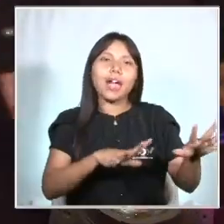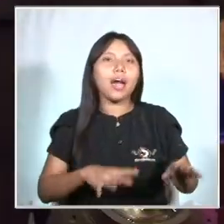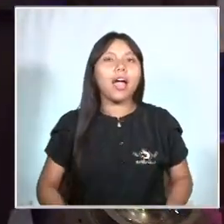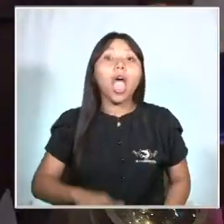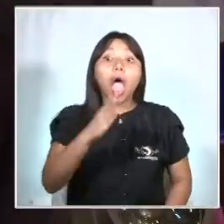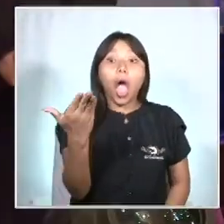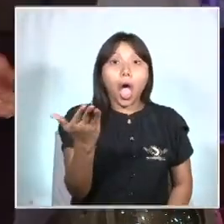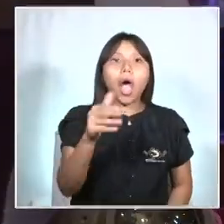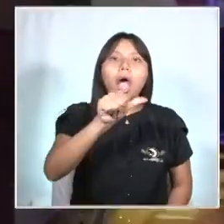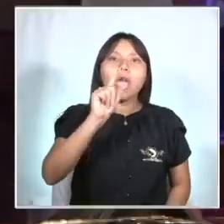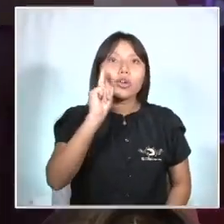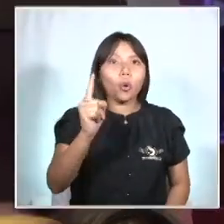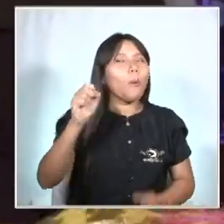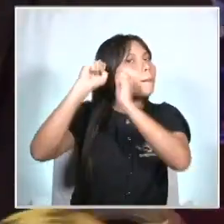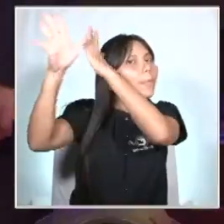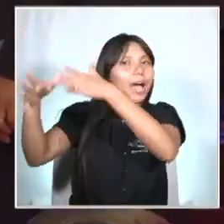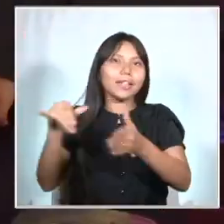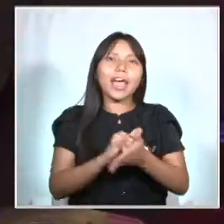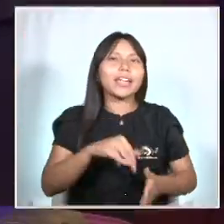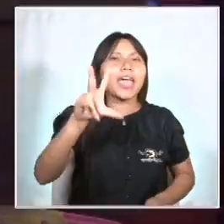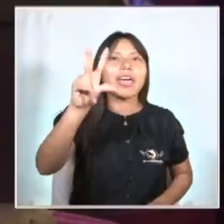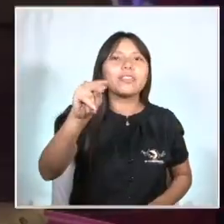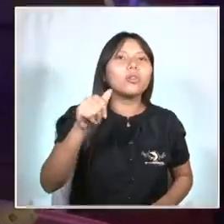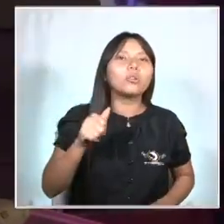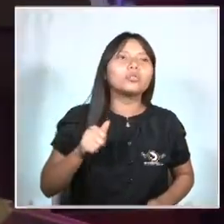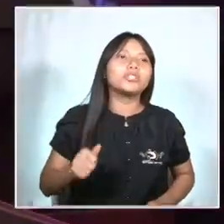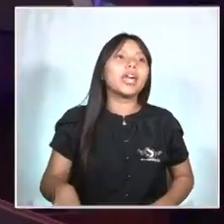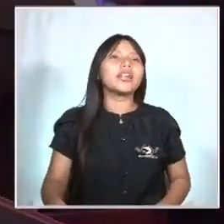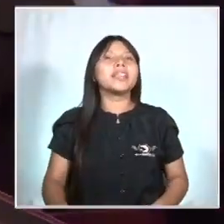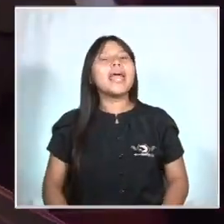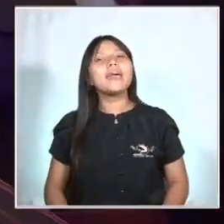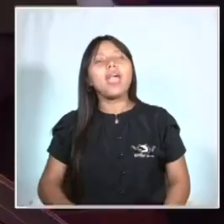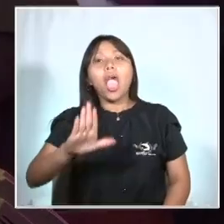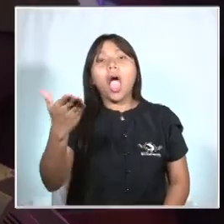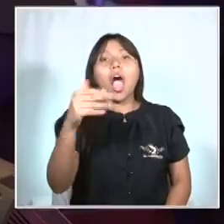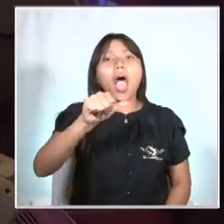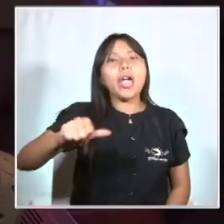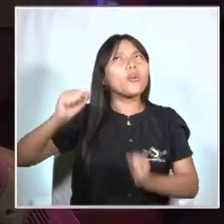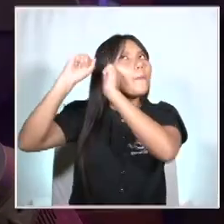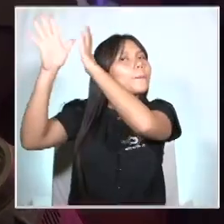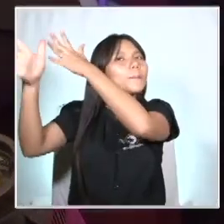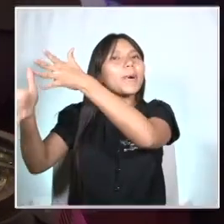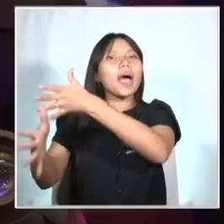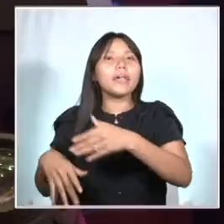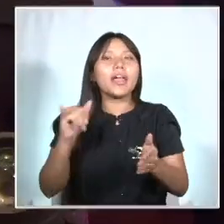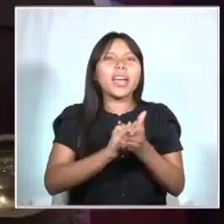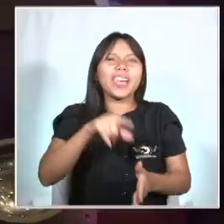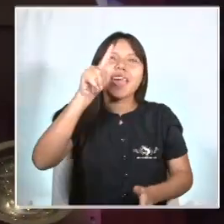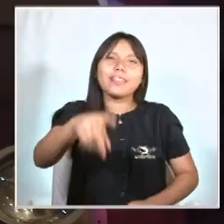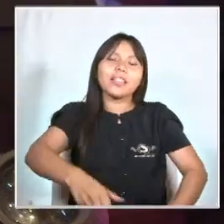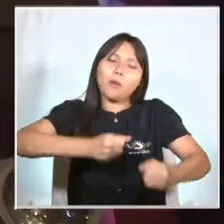hay un Padre que no se ha rendido, hay un Padre que te